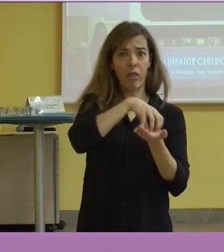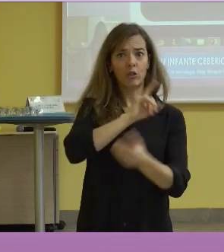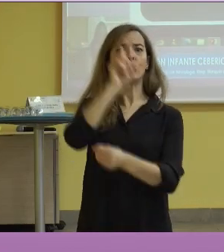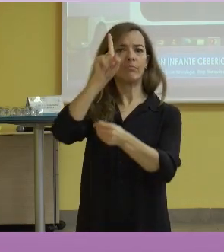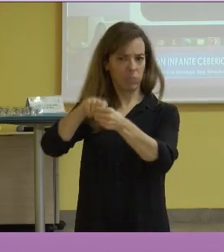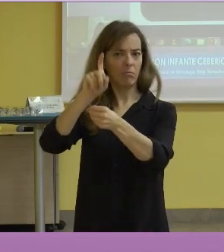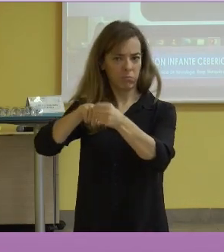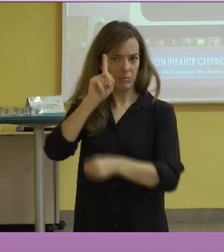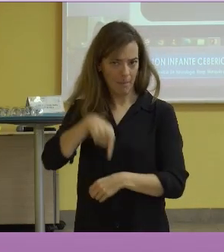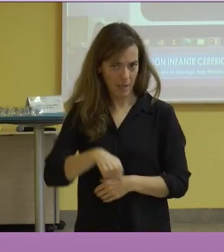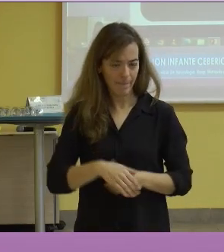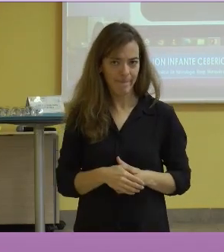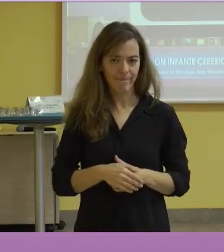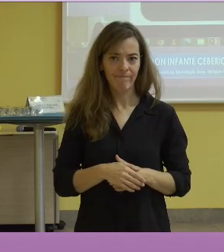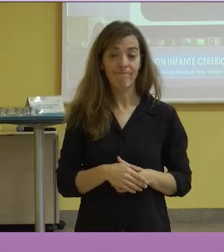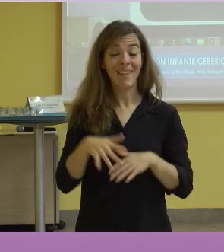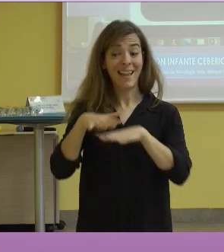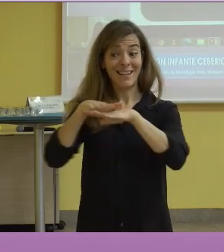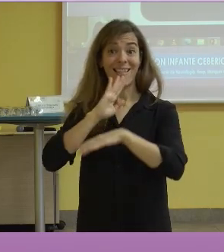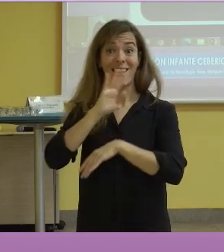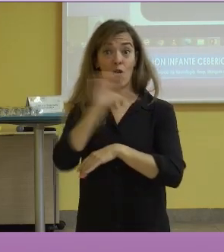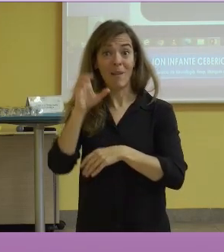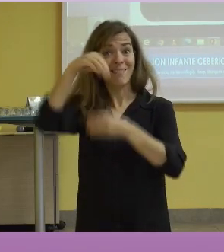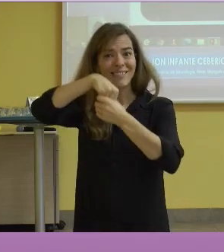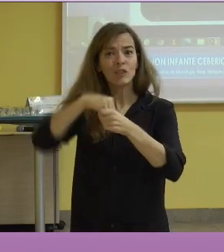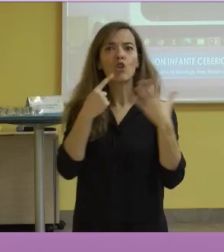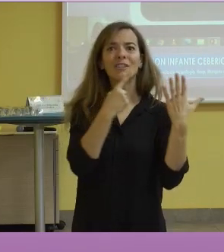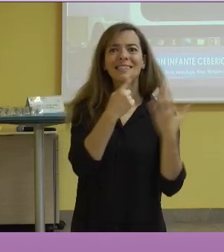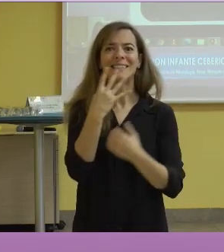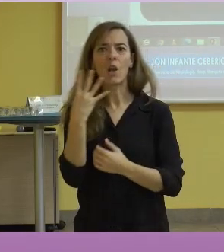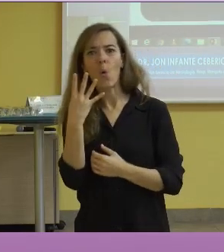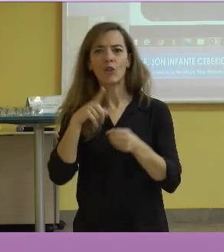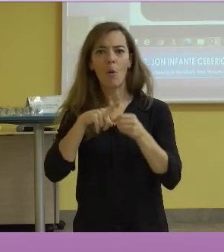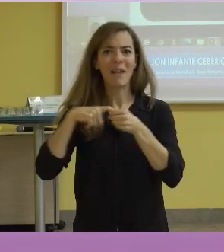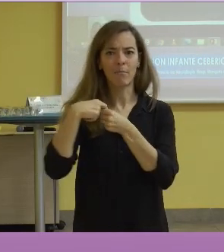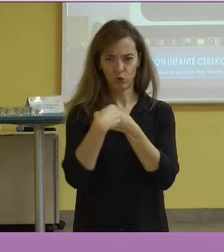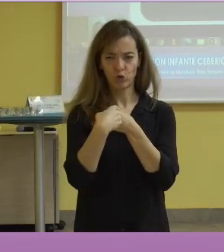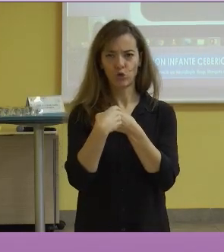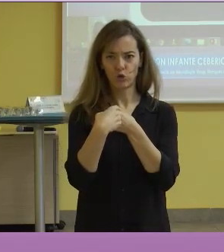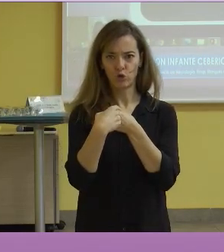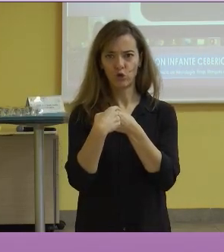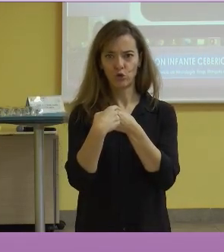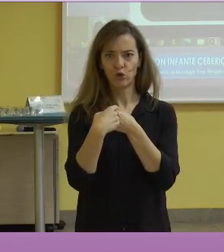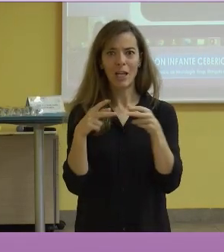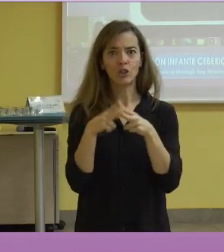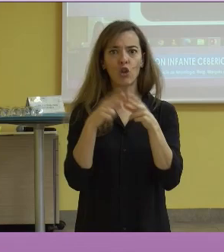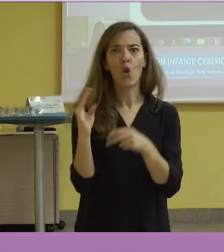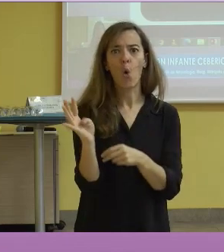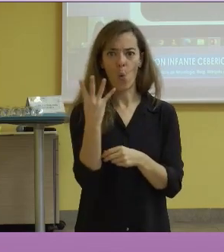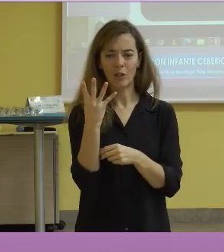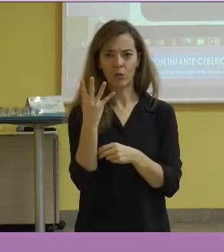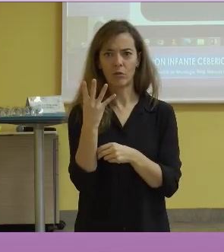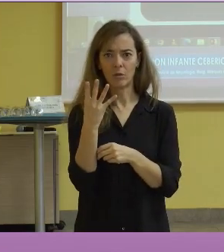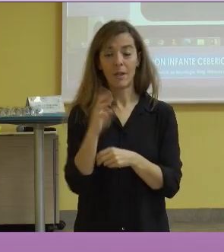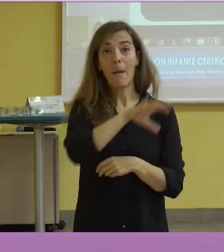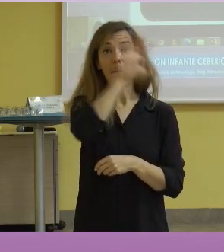parte. La red está formada por 64 miembros y 4 socios de un total de 24